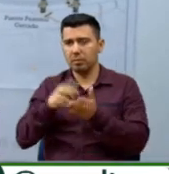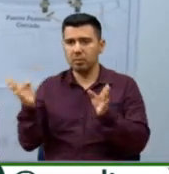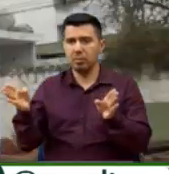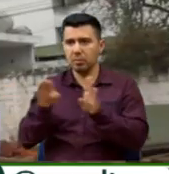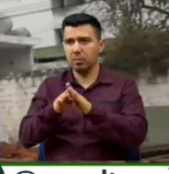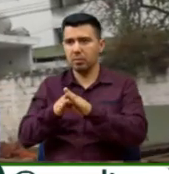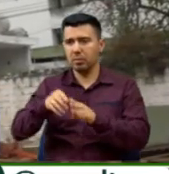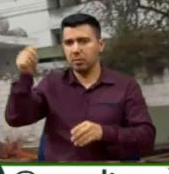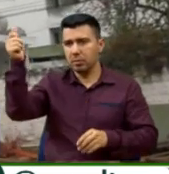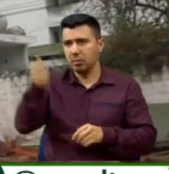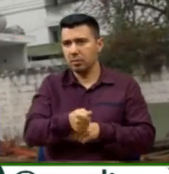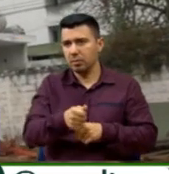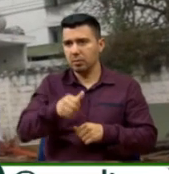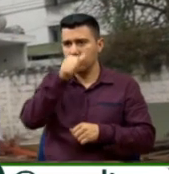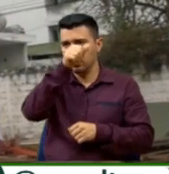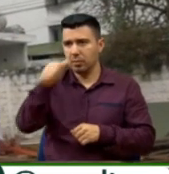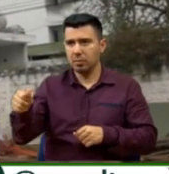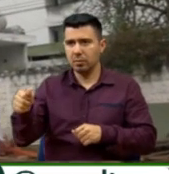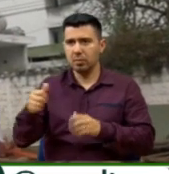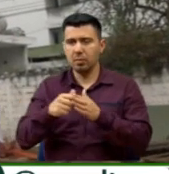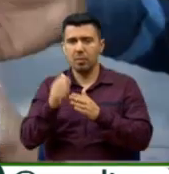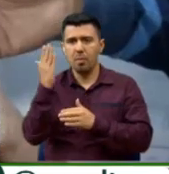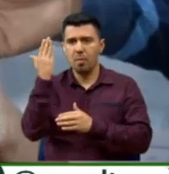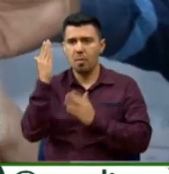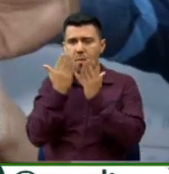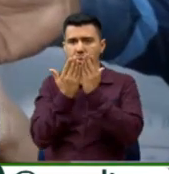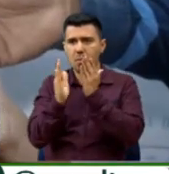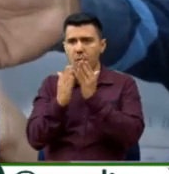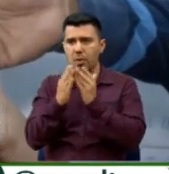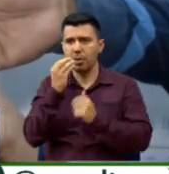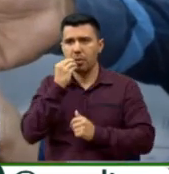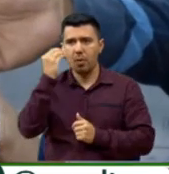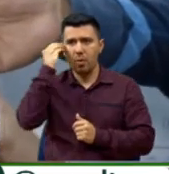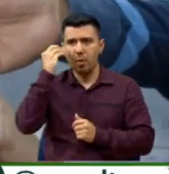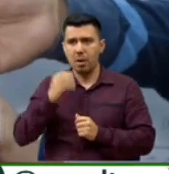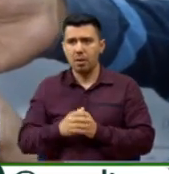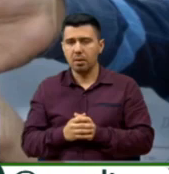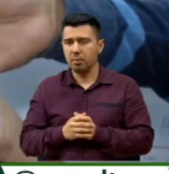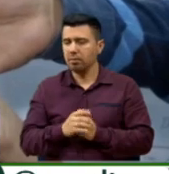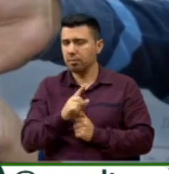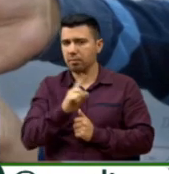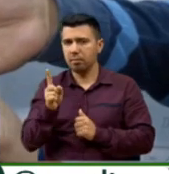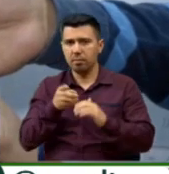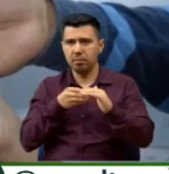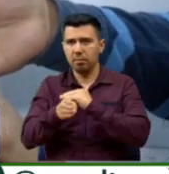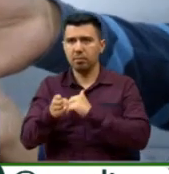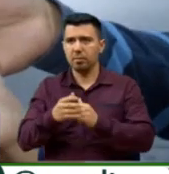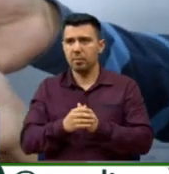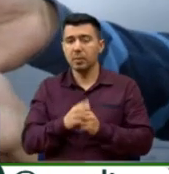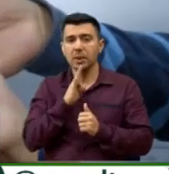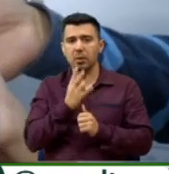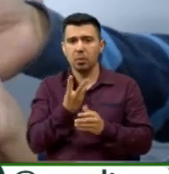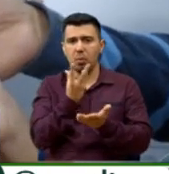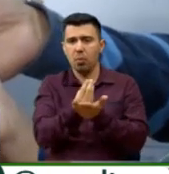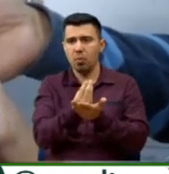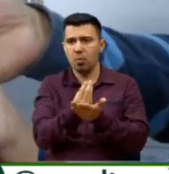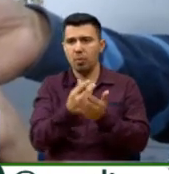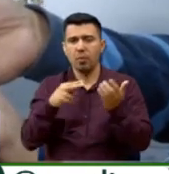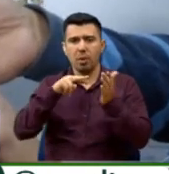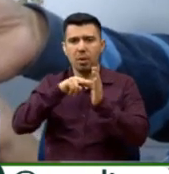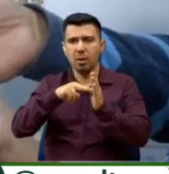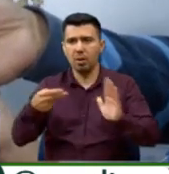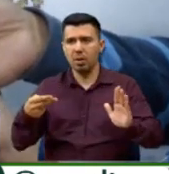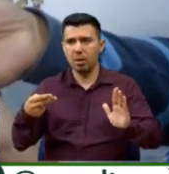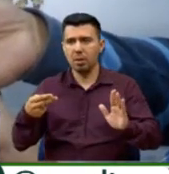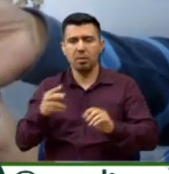con cintas adhesivas las puertas de estos hogares. Va a estar a cargo solamente el grupo técnico que está a cargo de la implosión. No, la